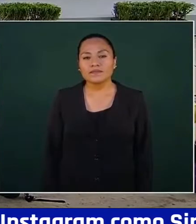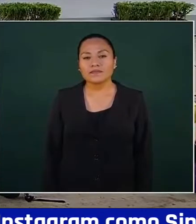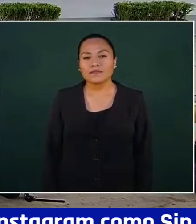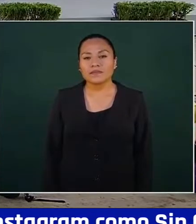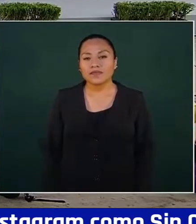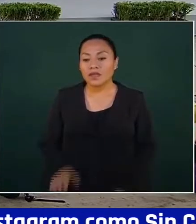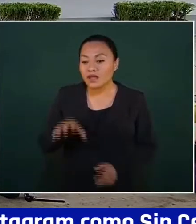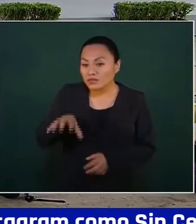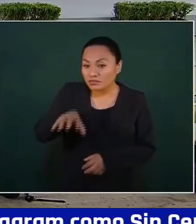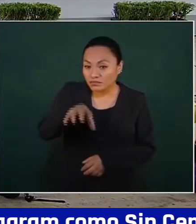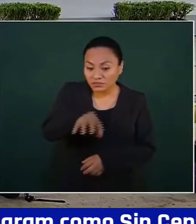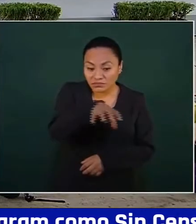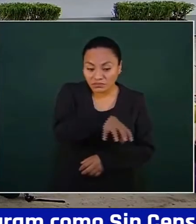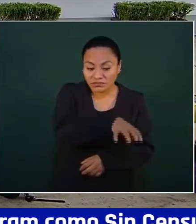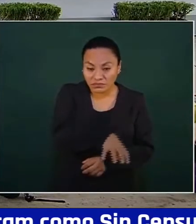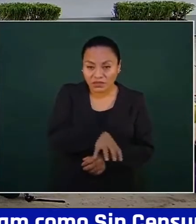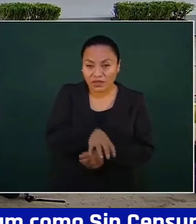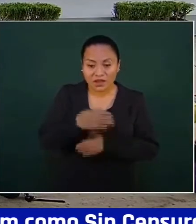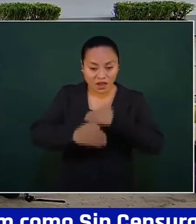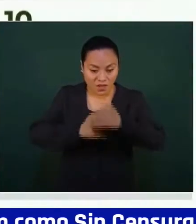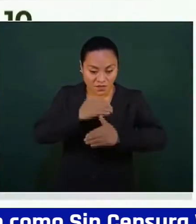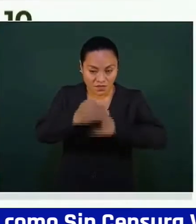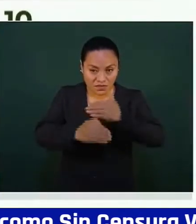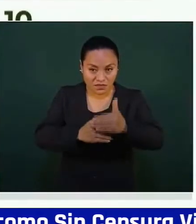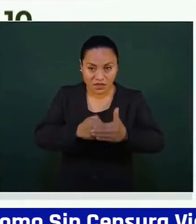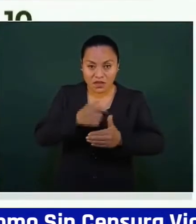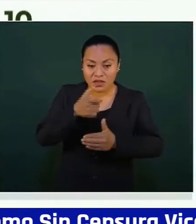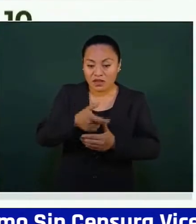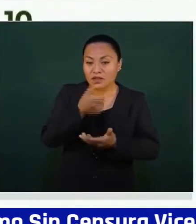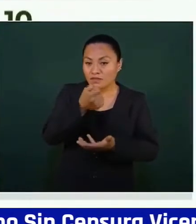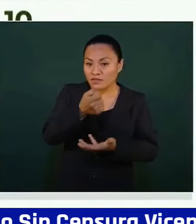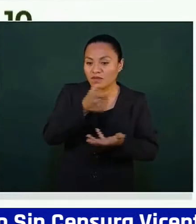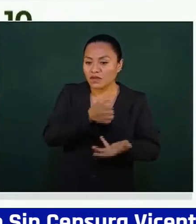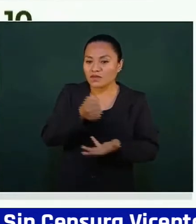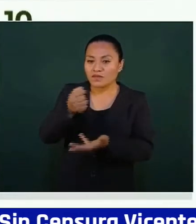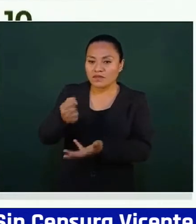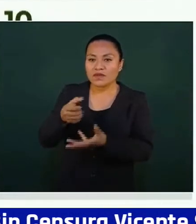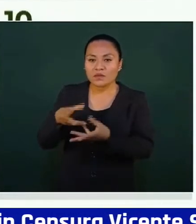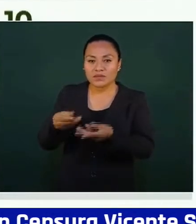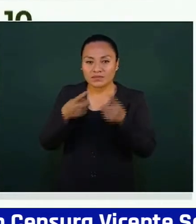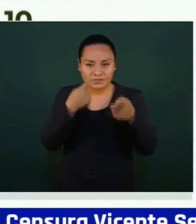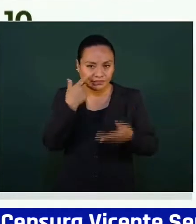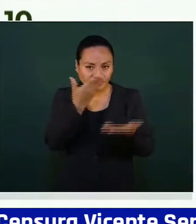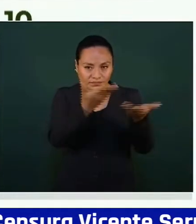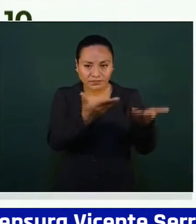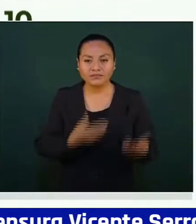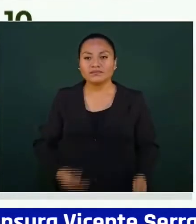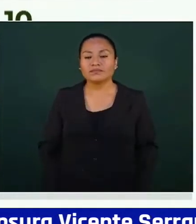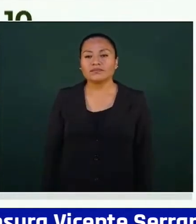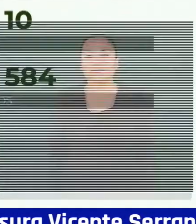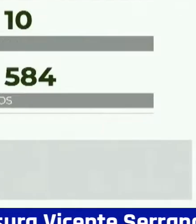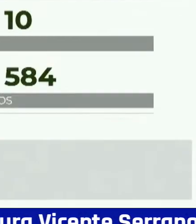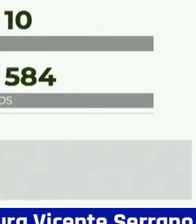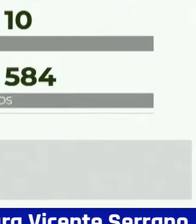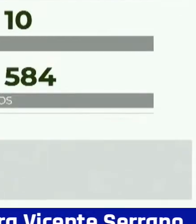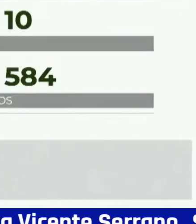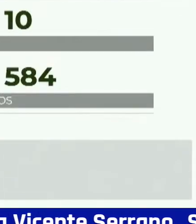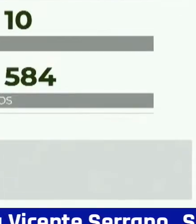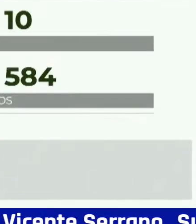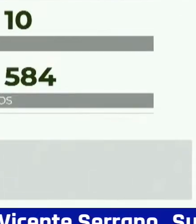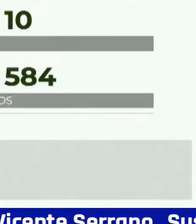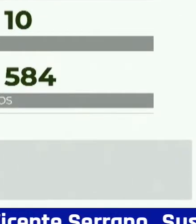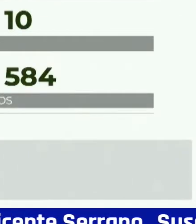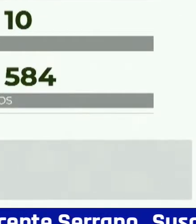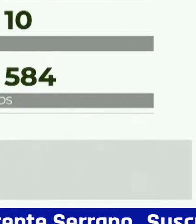están distribuidos estas acciones, esta inversión por cada uno de los sectores? Bueno, en materia de educación, son más